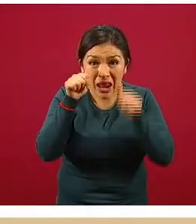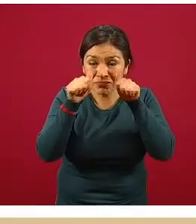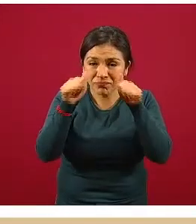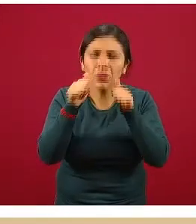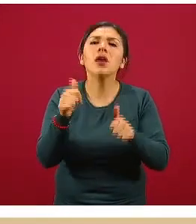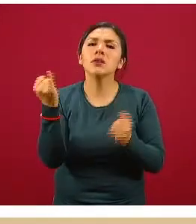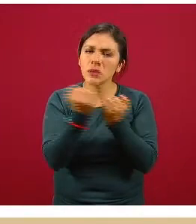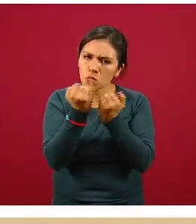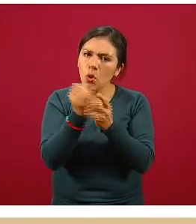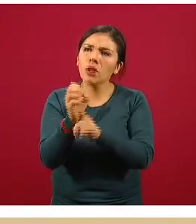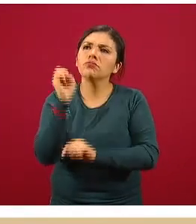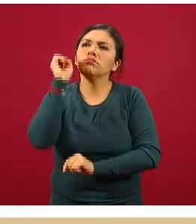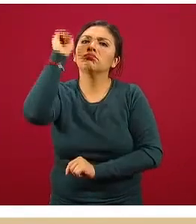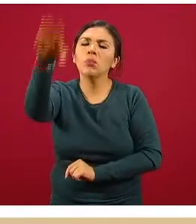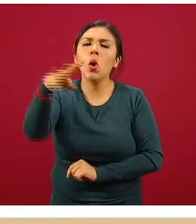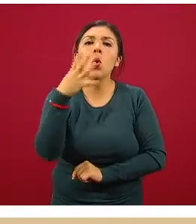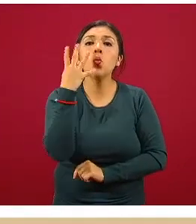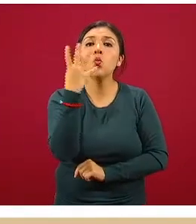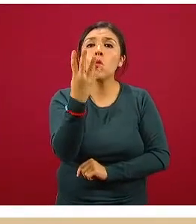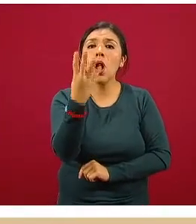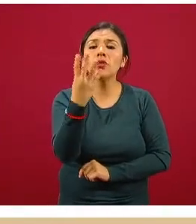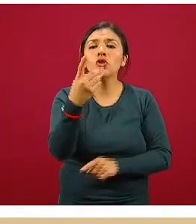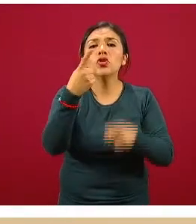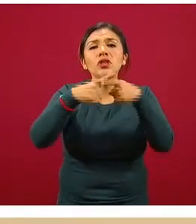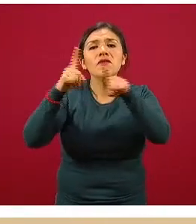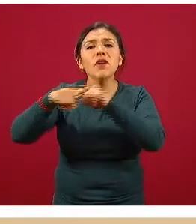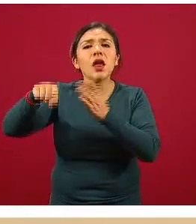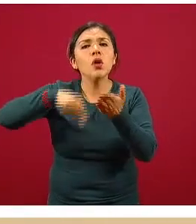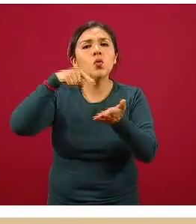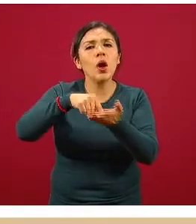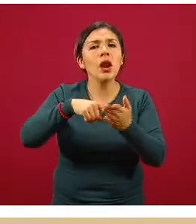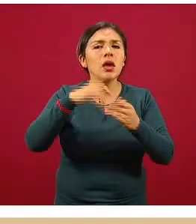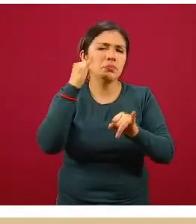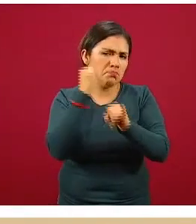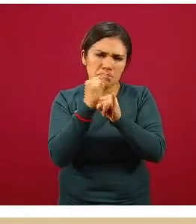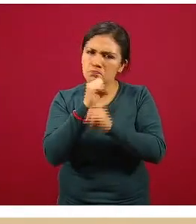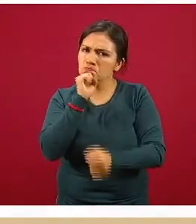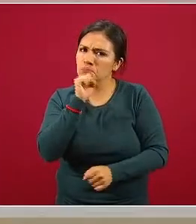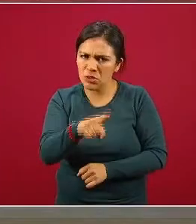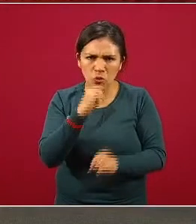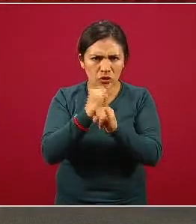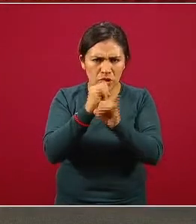también serán referidos a 4 clínicas virtuales. La que sigue, por favor.